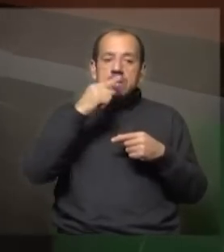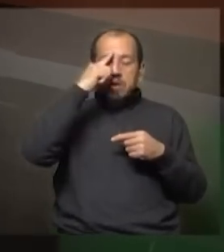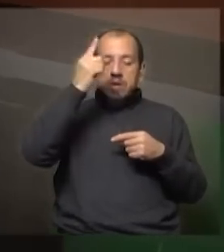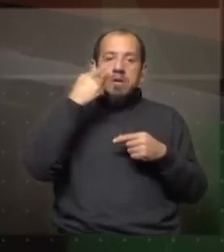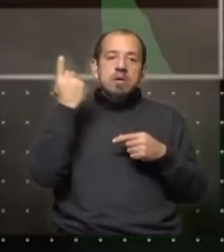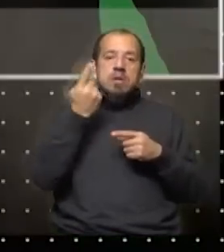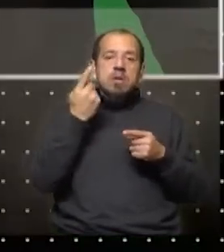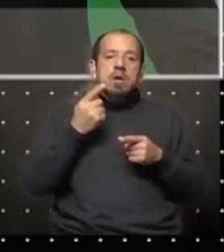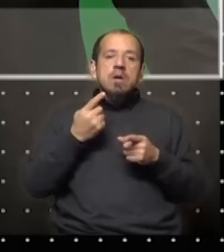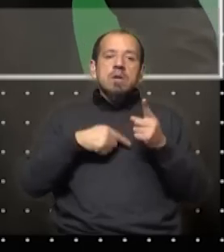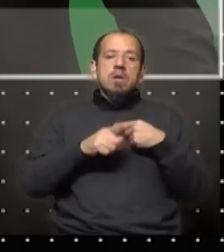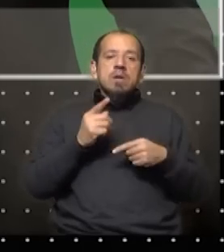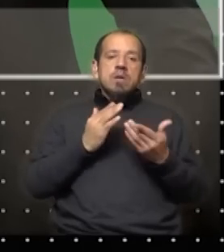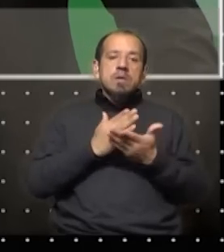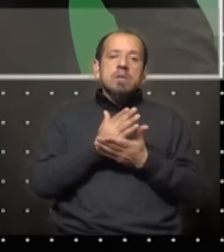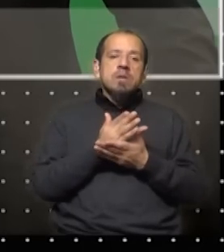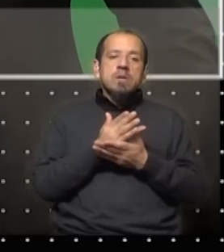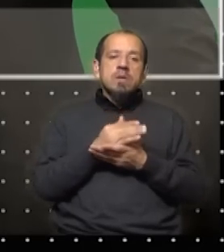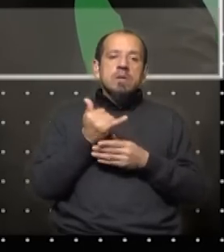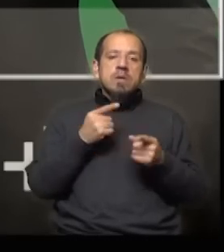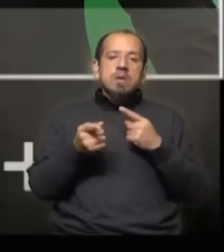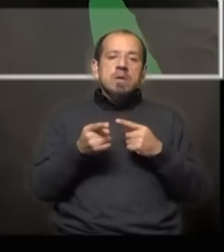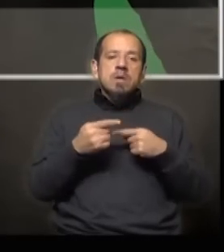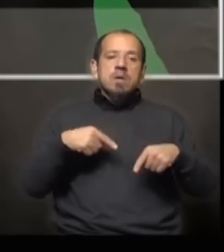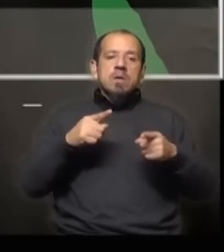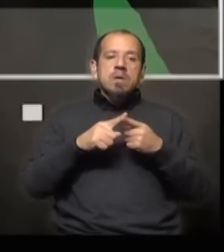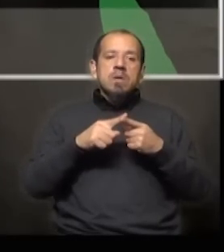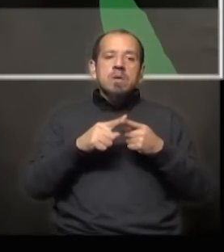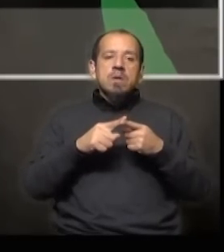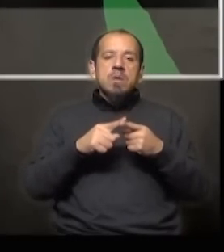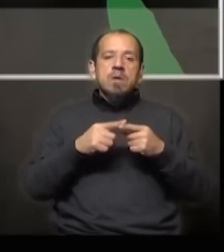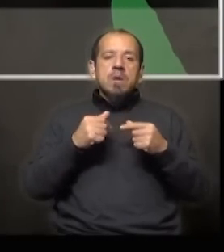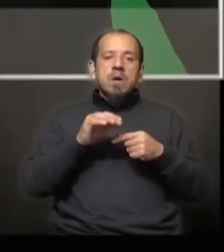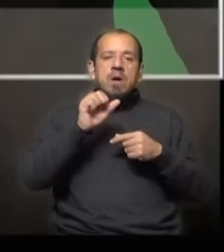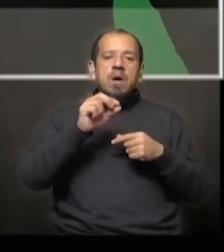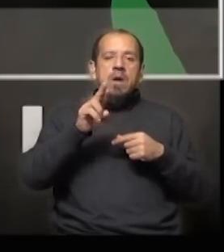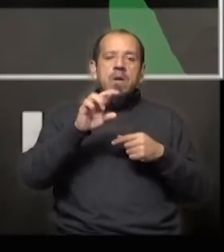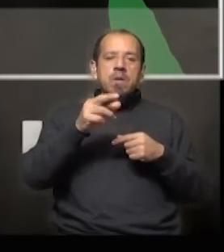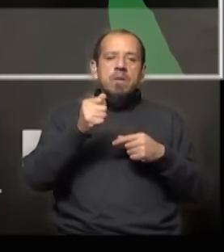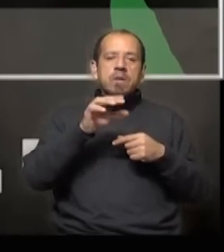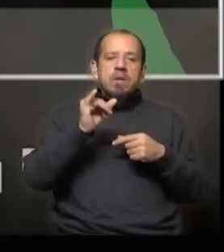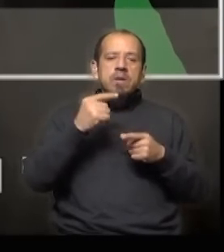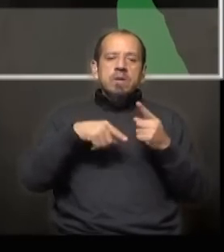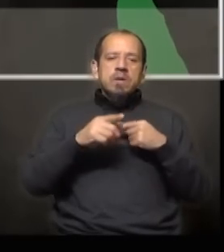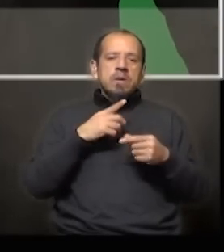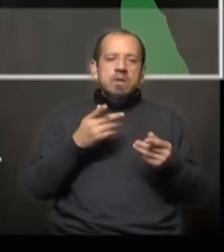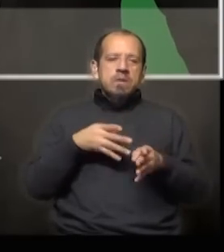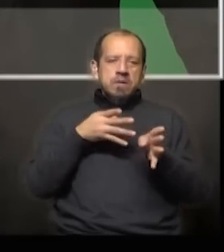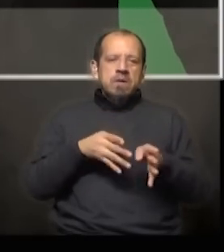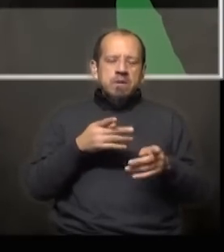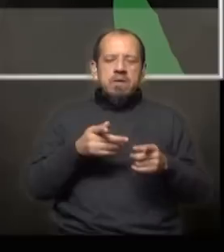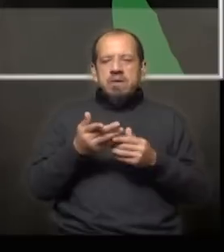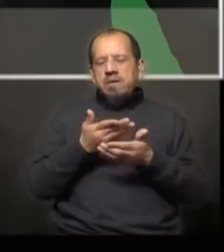intentaba todo el tiempo tener un vínculo potente con lo que es eurasia la guerra rompió todo eso esa